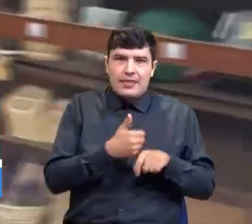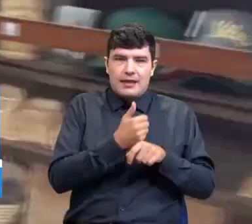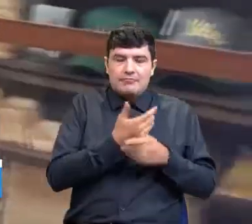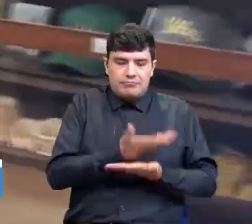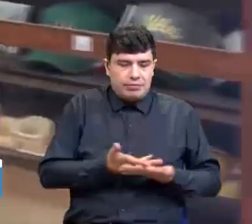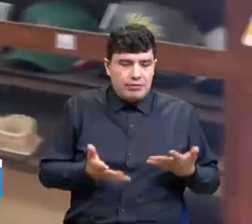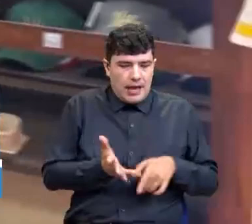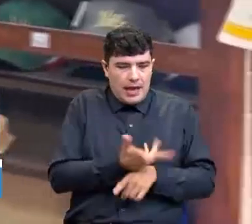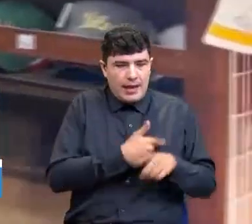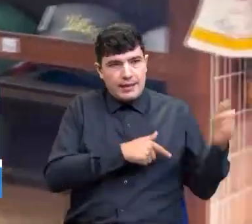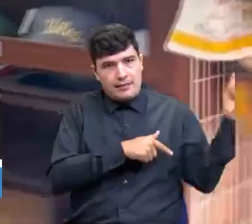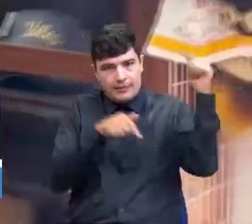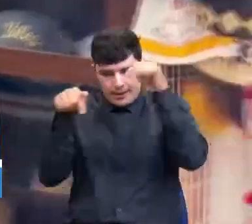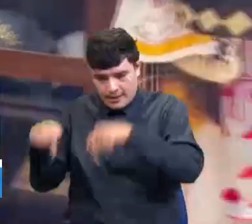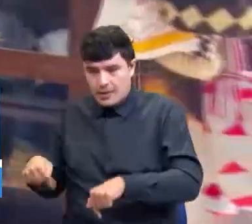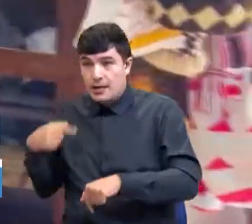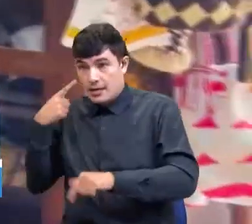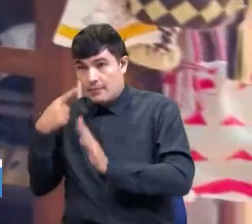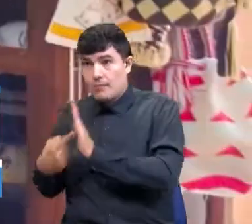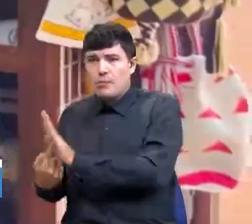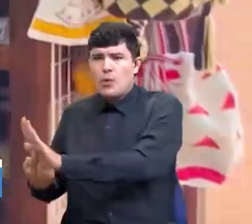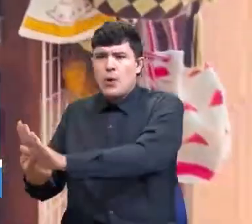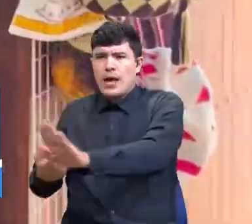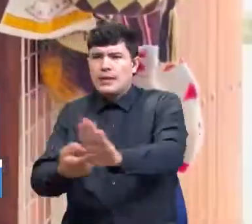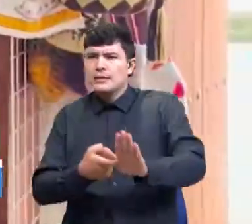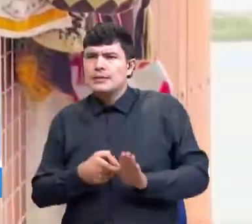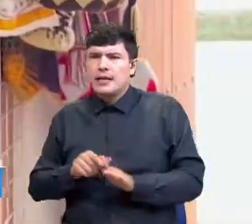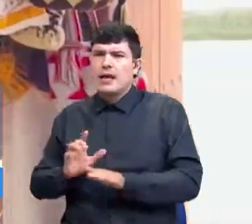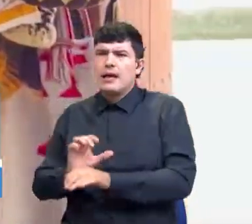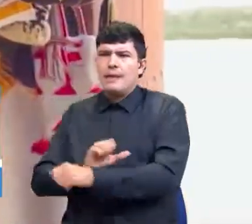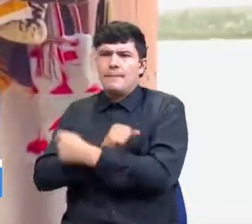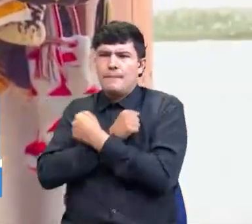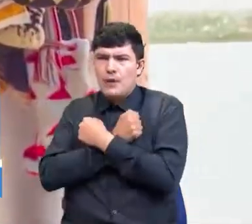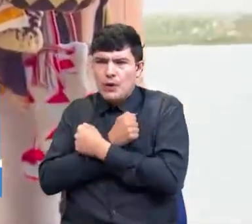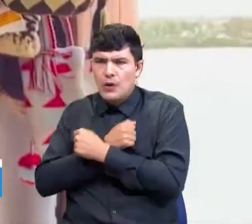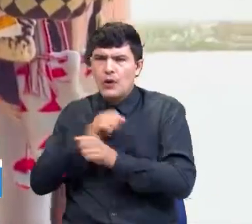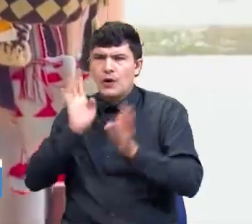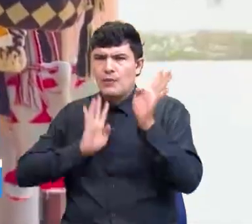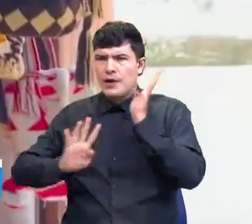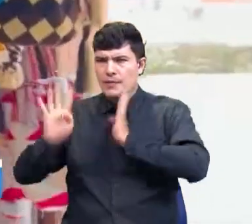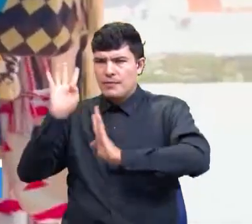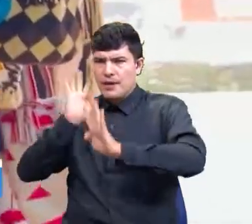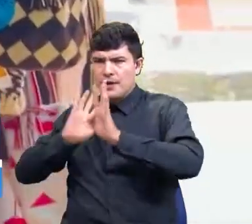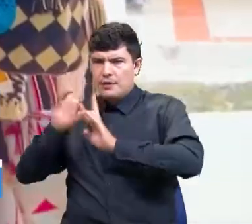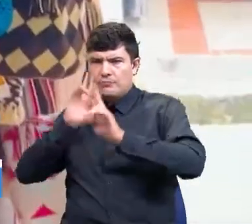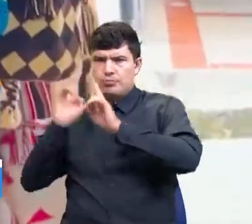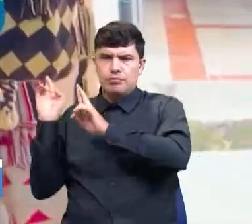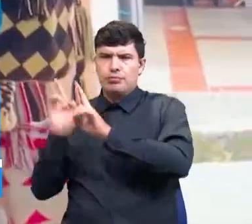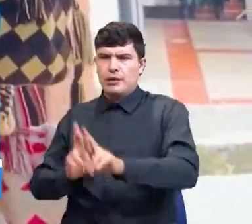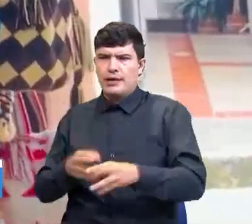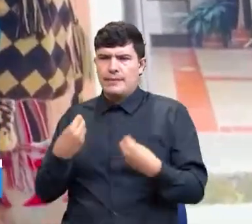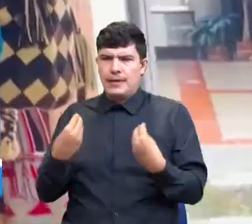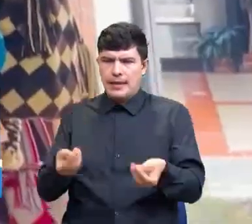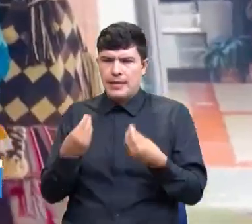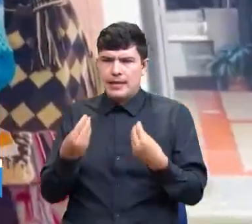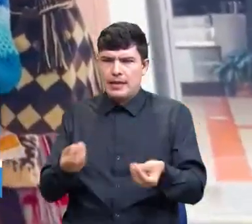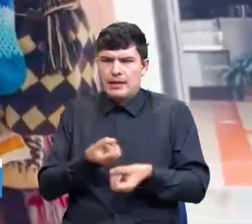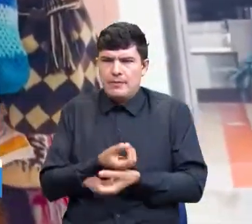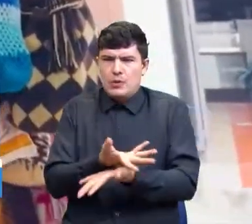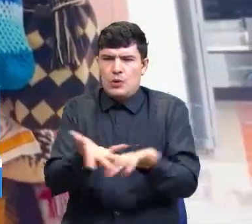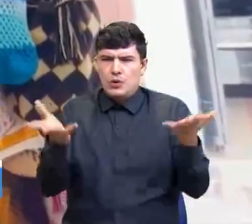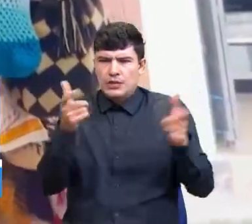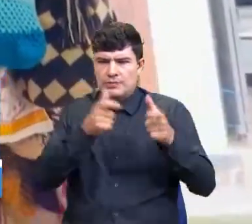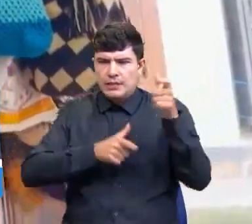los exhibimos con mucho amor, les ponemos todos esos toques lindos para que muchas personas